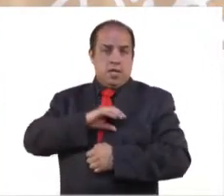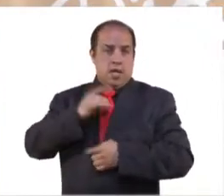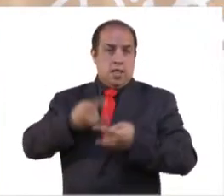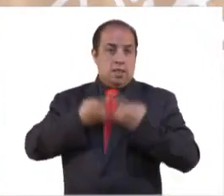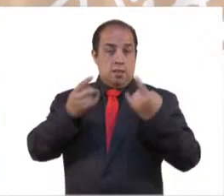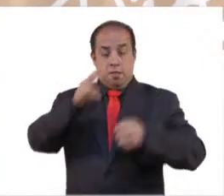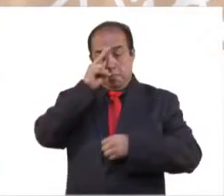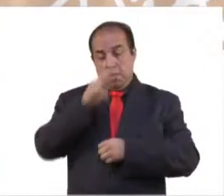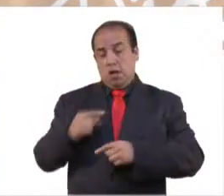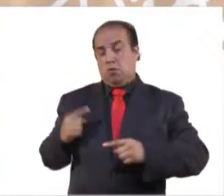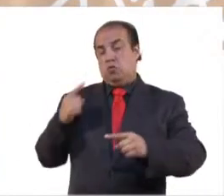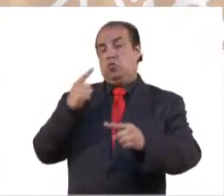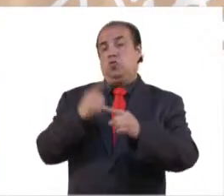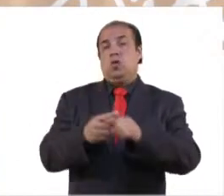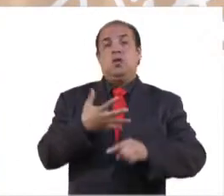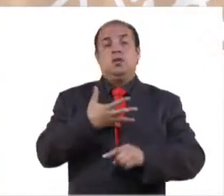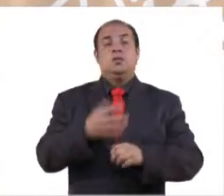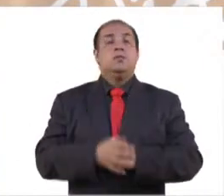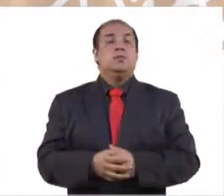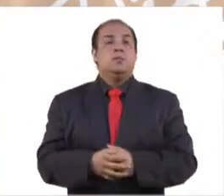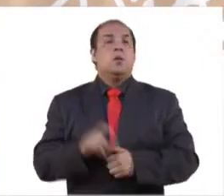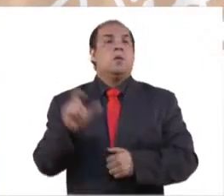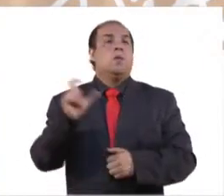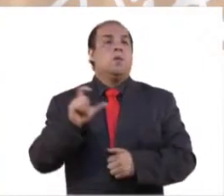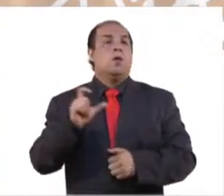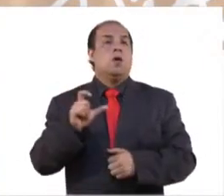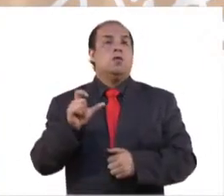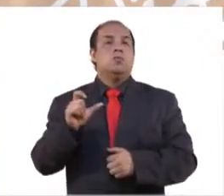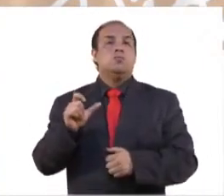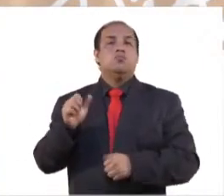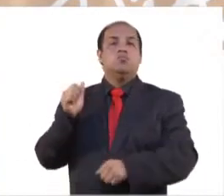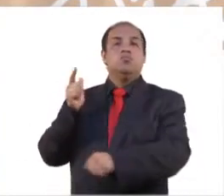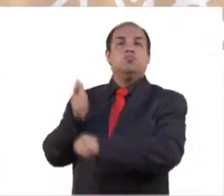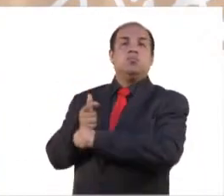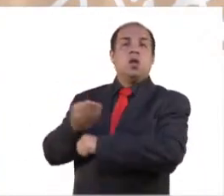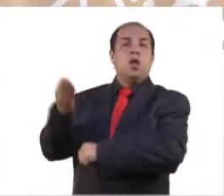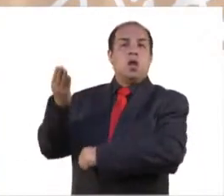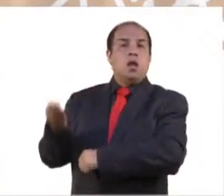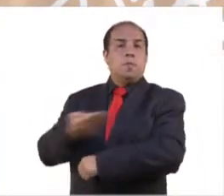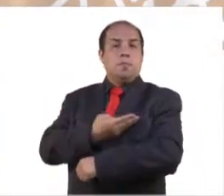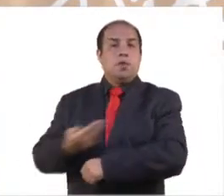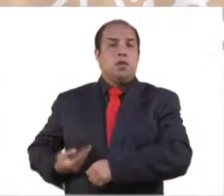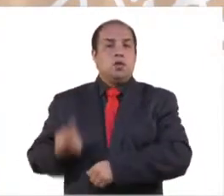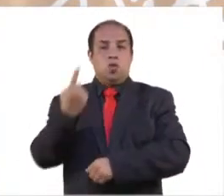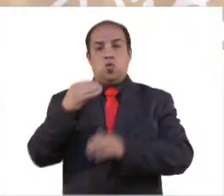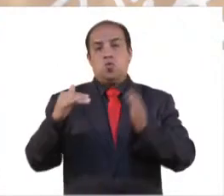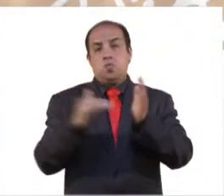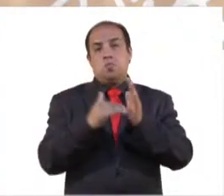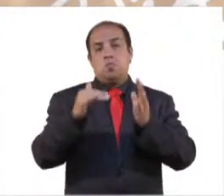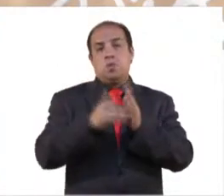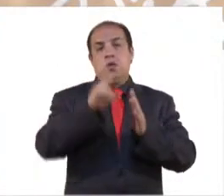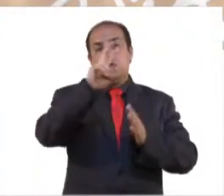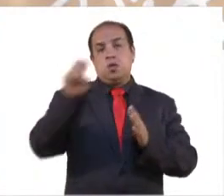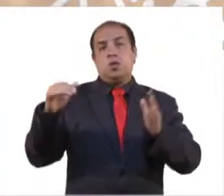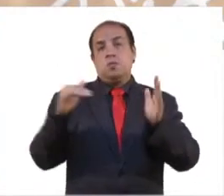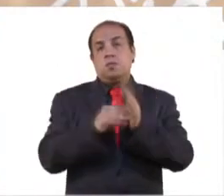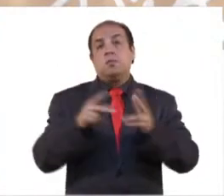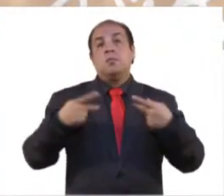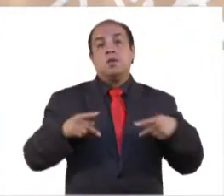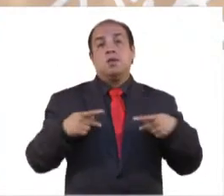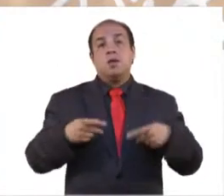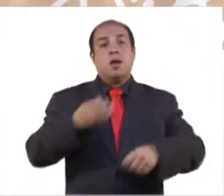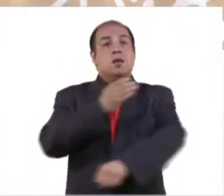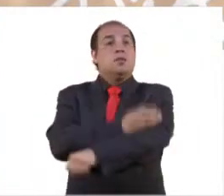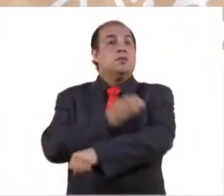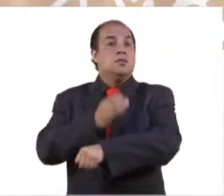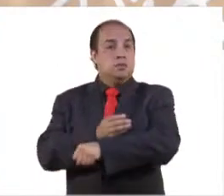historia. ¿Cuándo se había visto un presidente que 1,200,000 personas lo